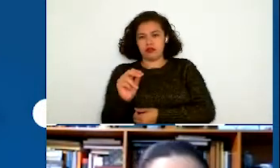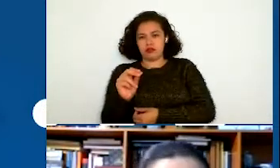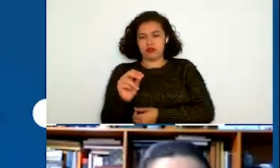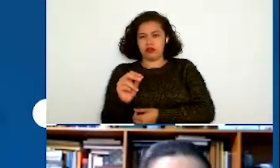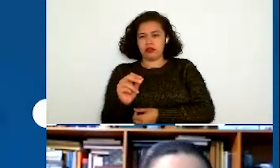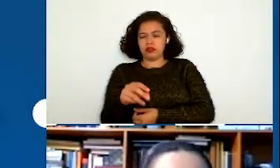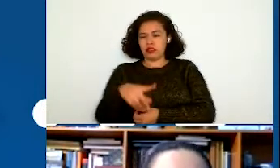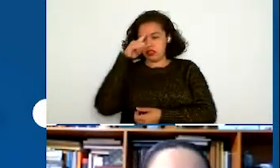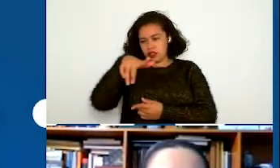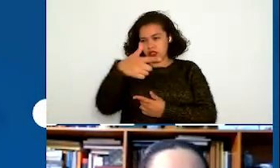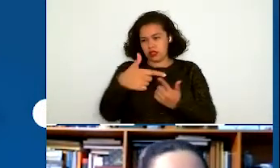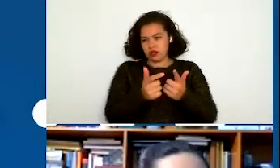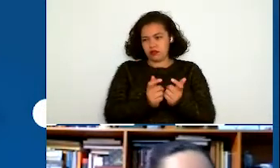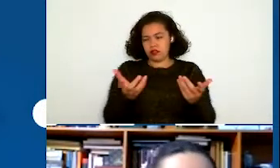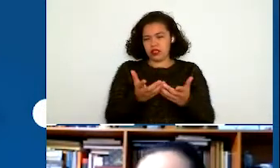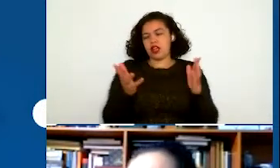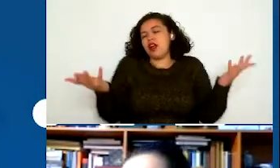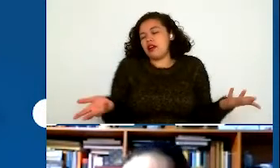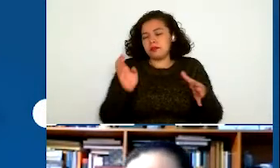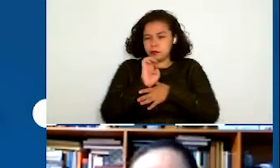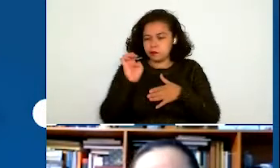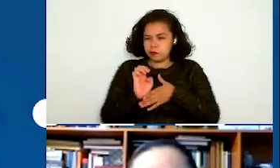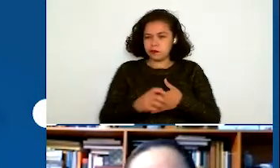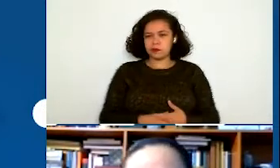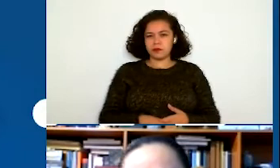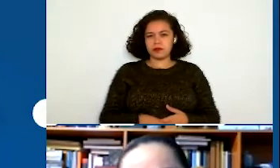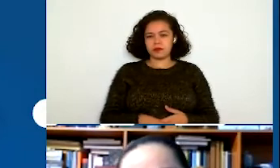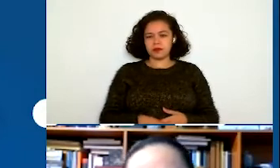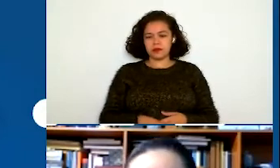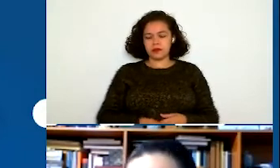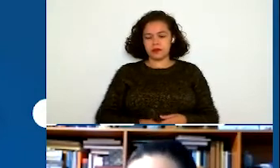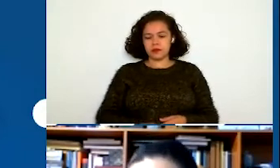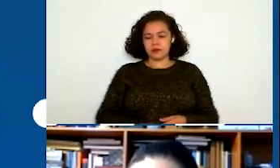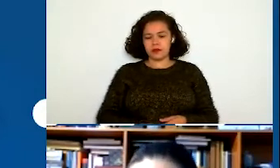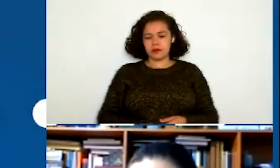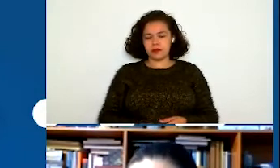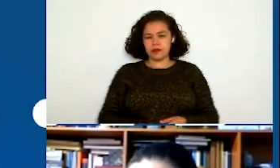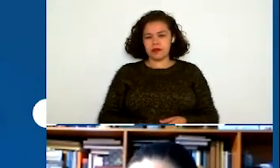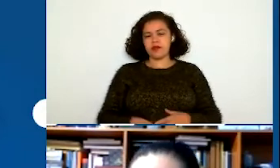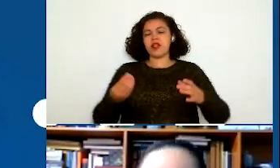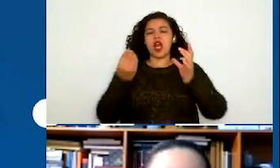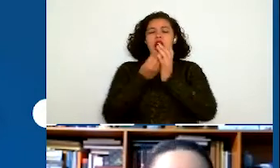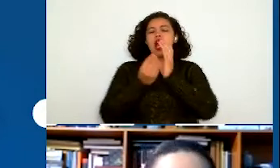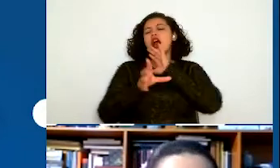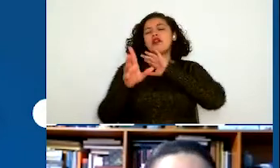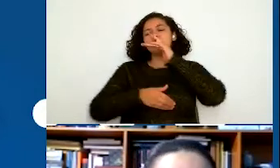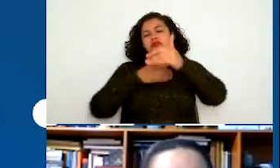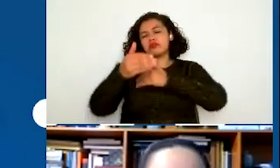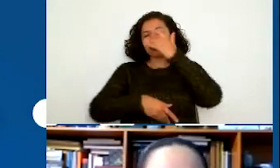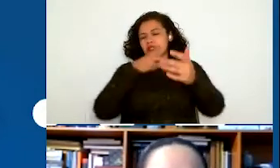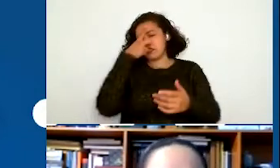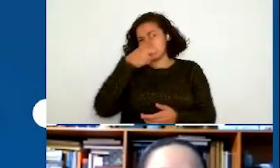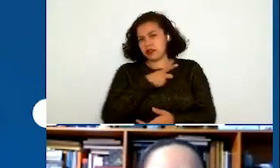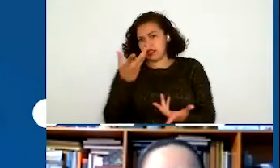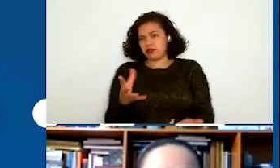sesiones que tenía. Entonces, bueno, pues pasando por esas clases que tuvimos con ella, además, ella me comentaba